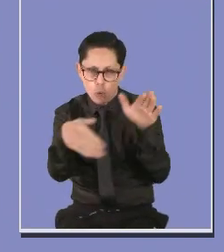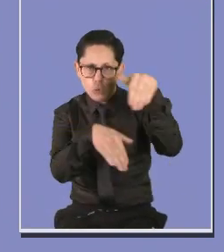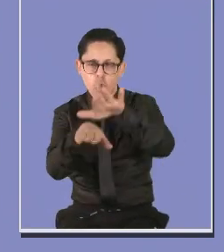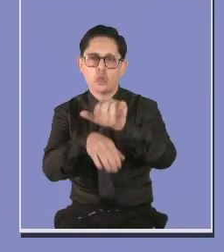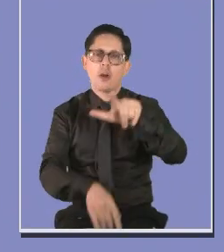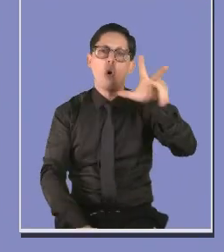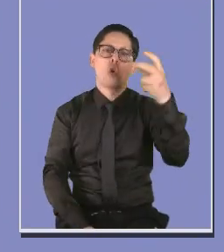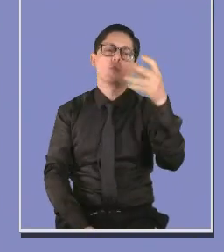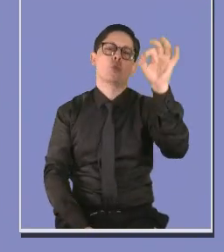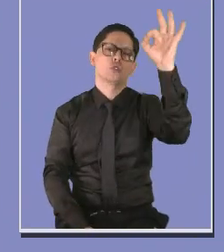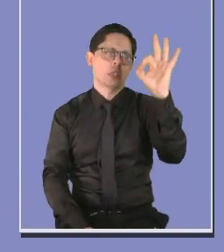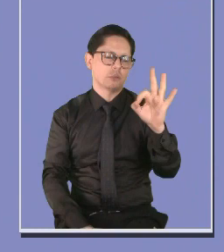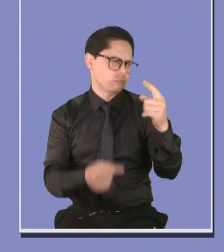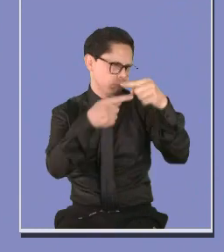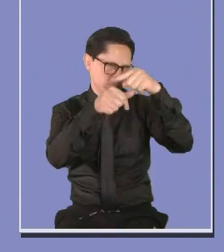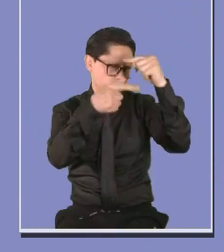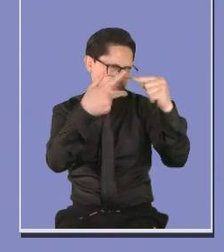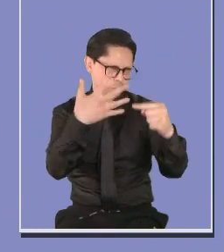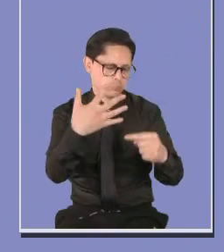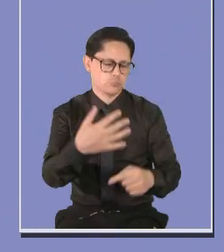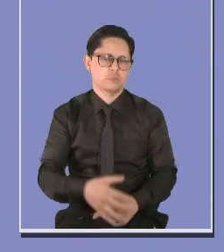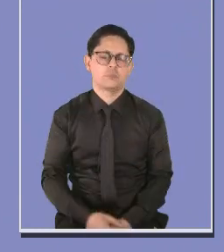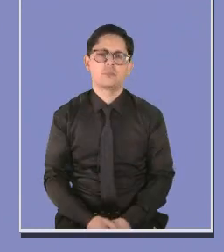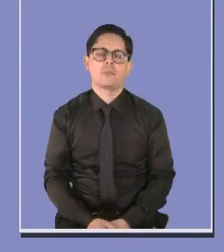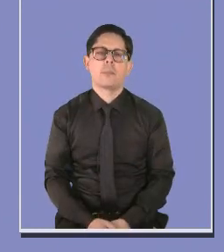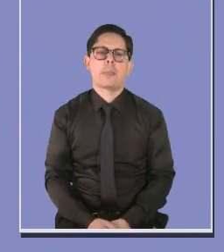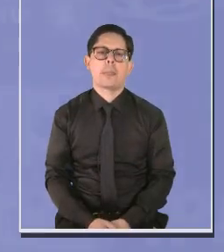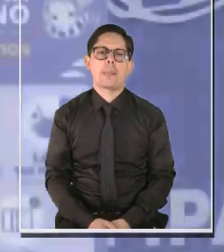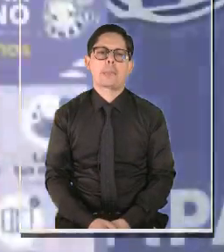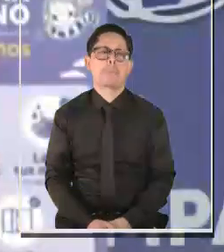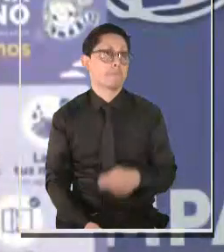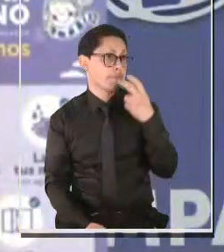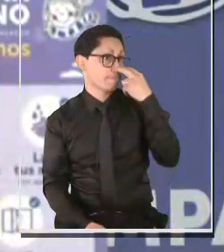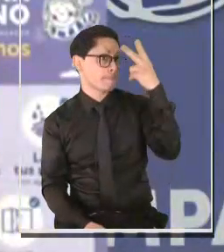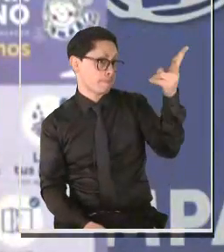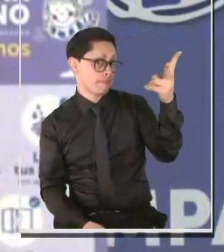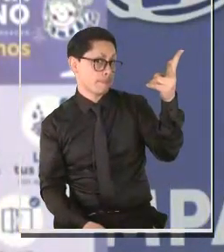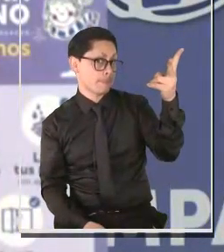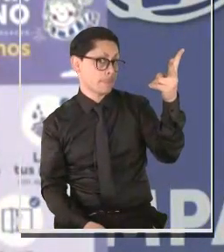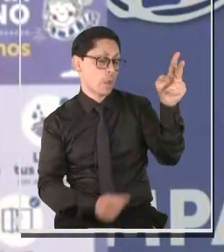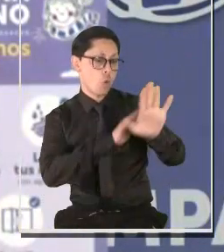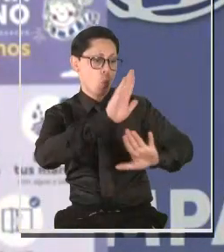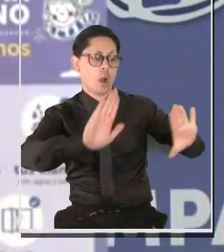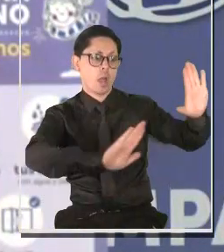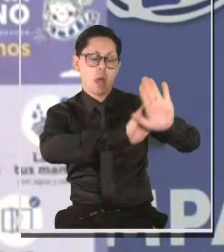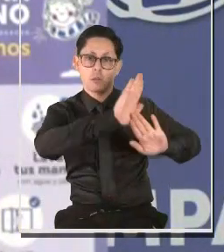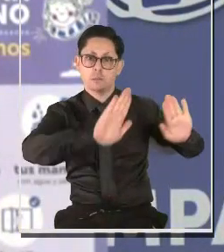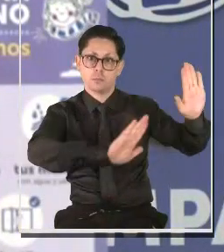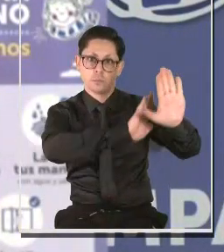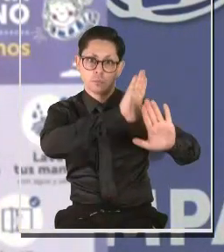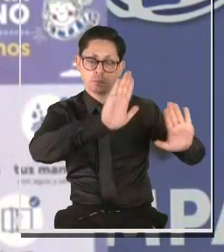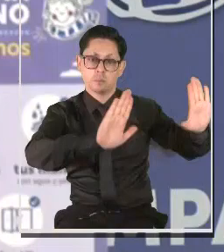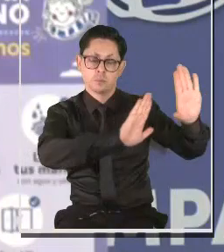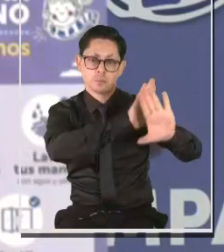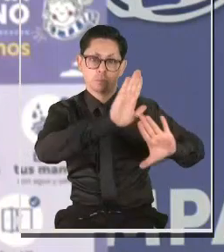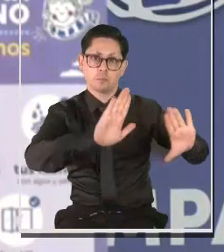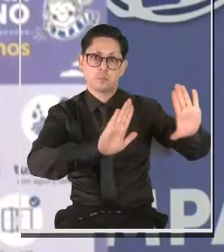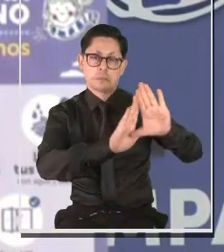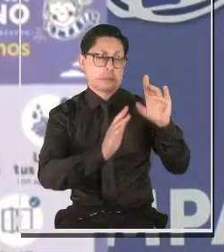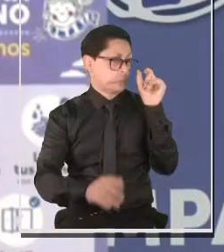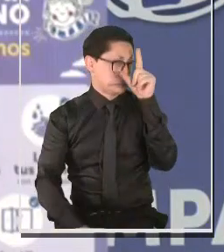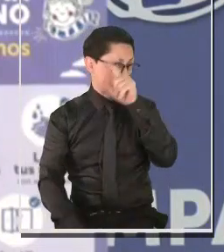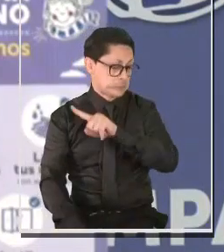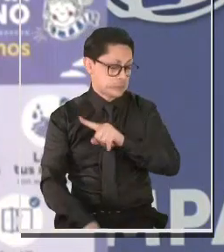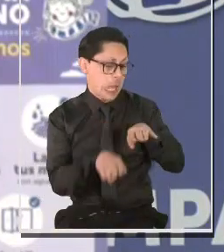por decir algunas vamos a mirar el resto del cuidado de los cuidados en las